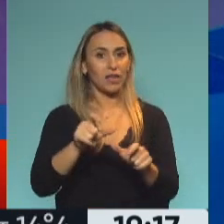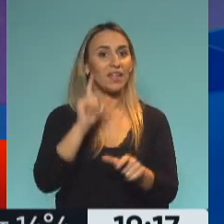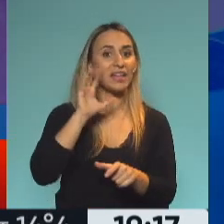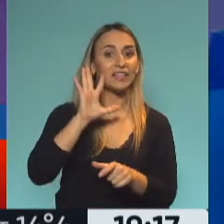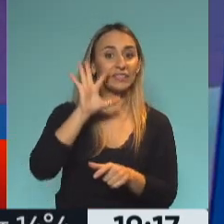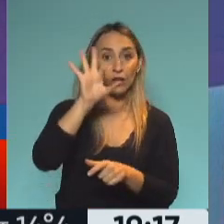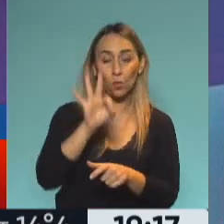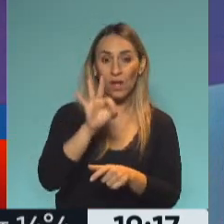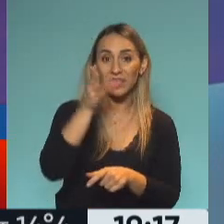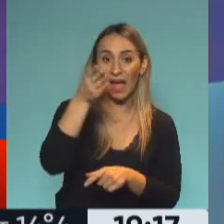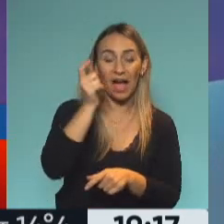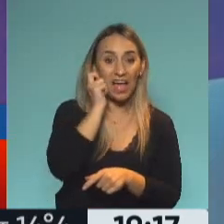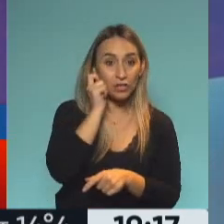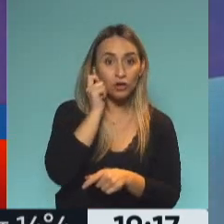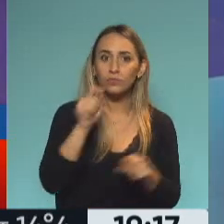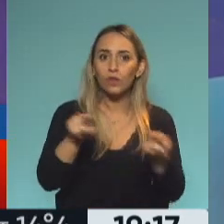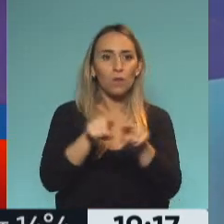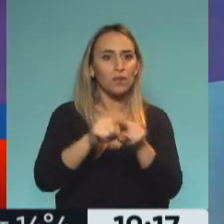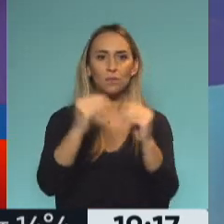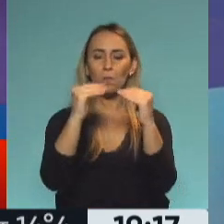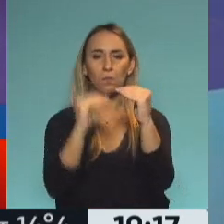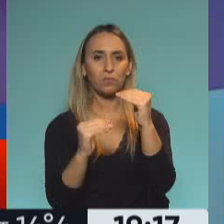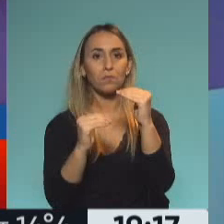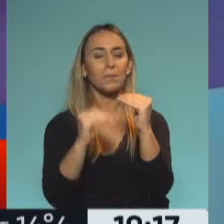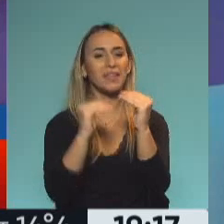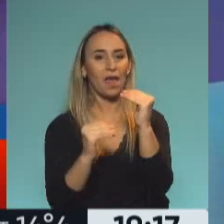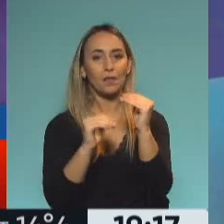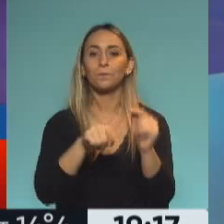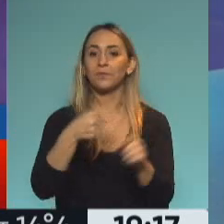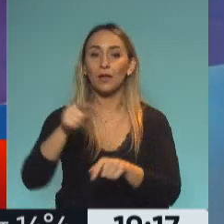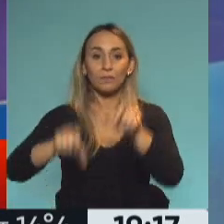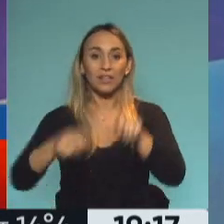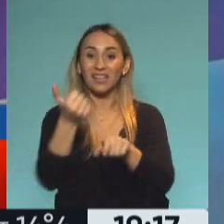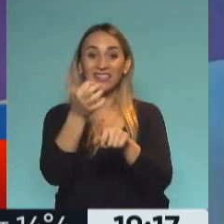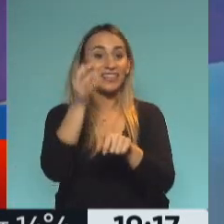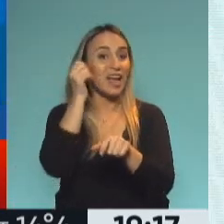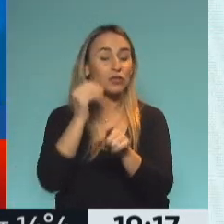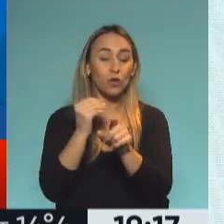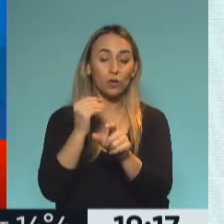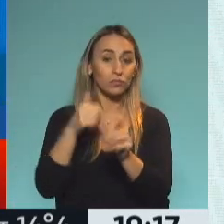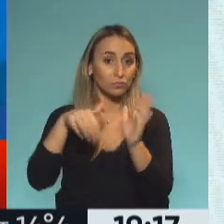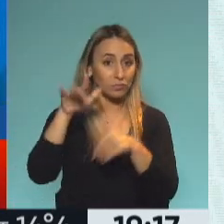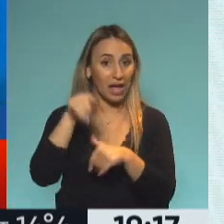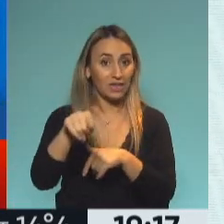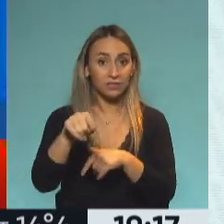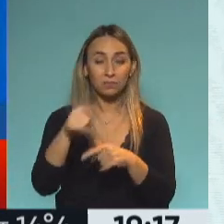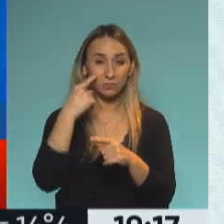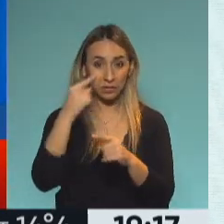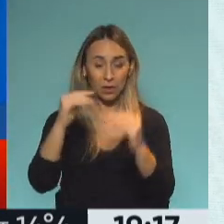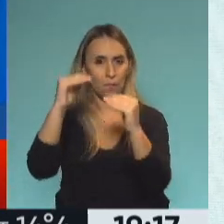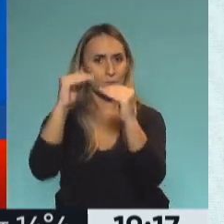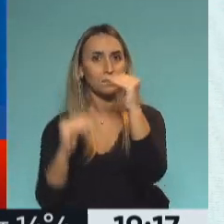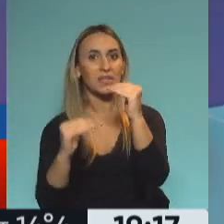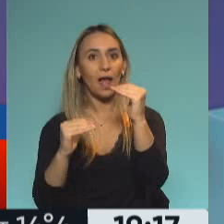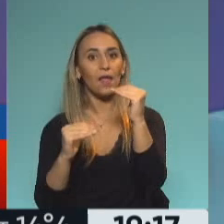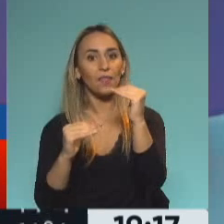igual, del 50%. 10 al 5. En los mayores de 60, del 16 al 8, exactamente igual, vamos Exactamente el por la 50%. mitad. Tengan en